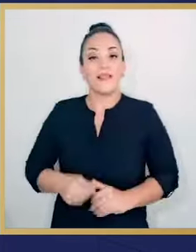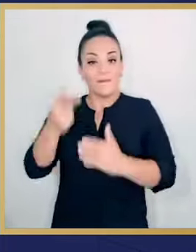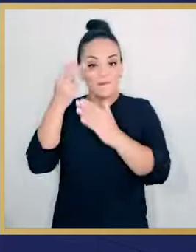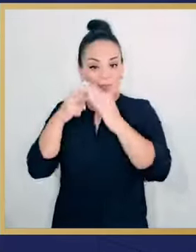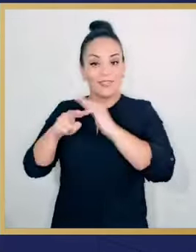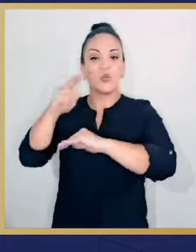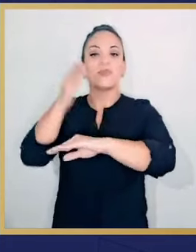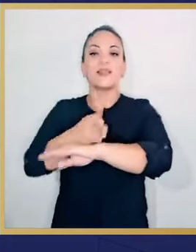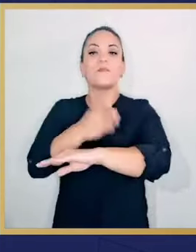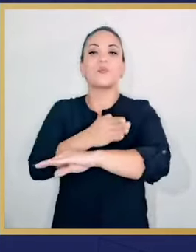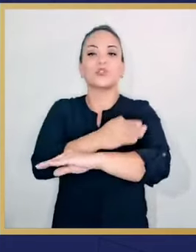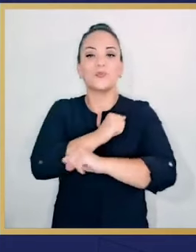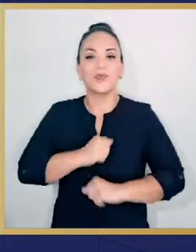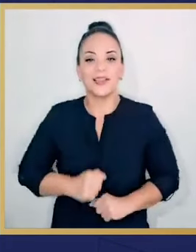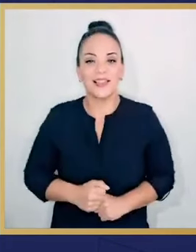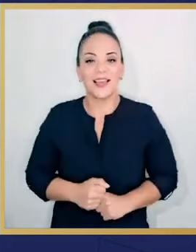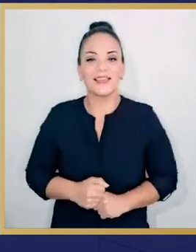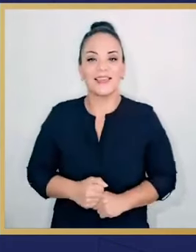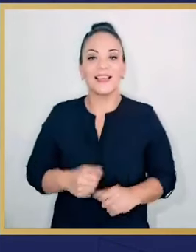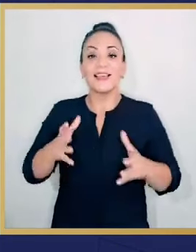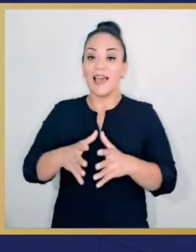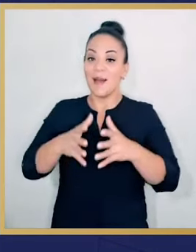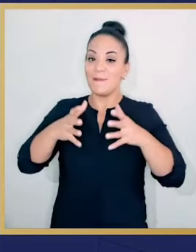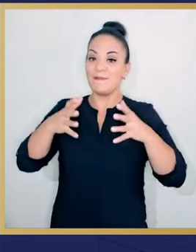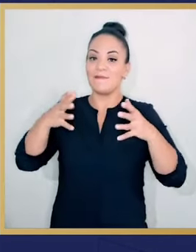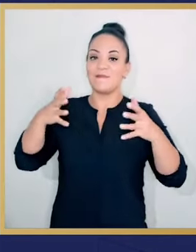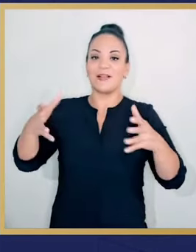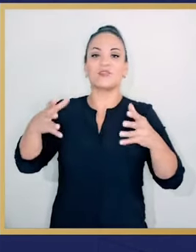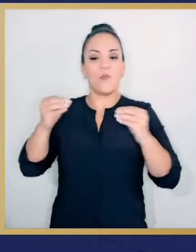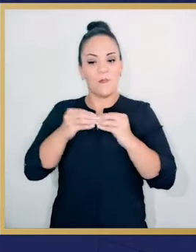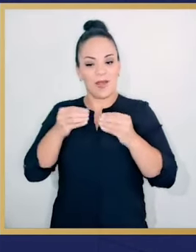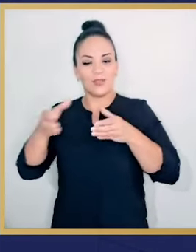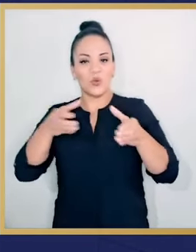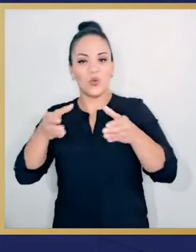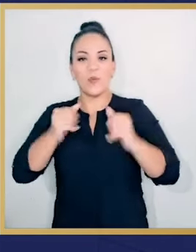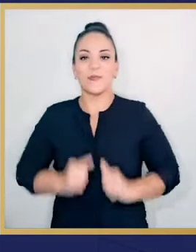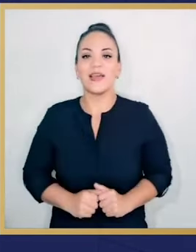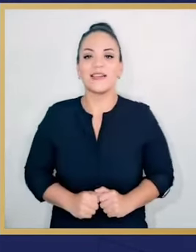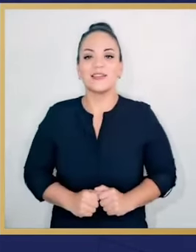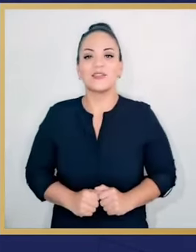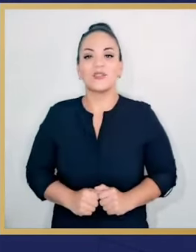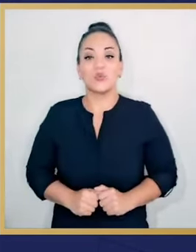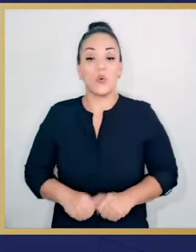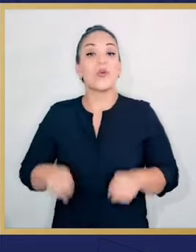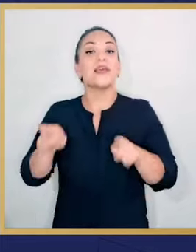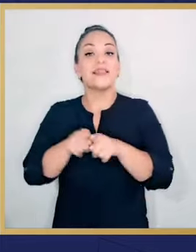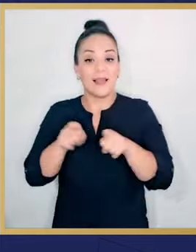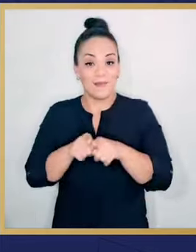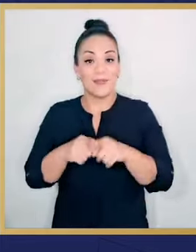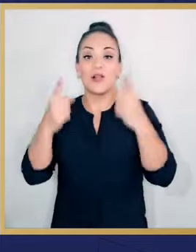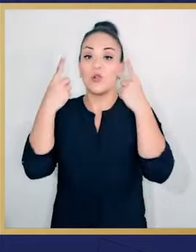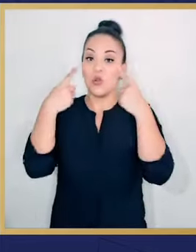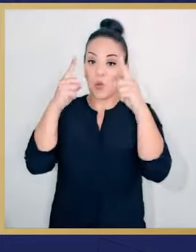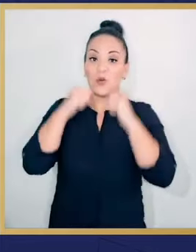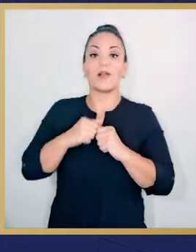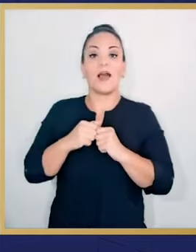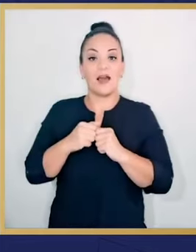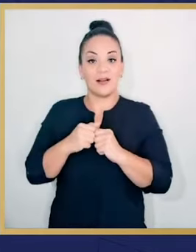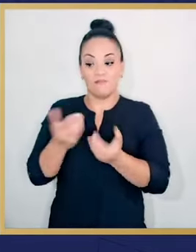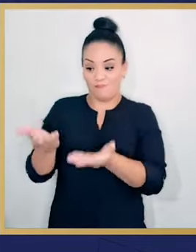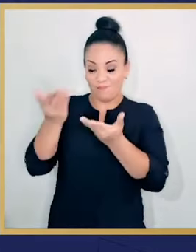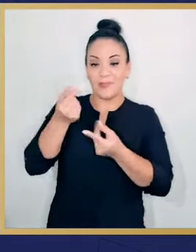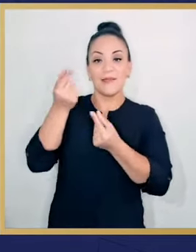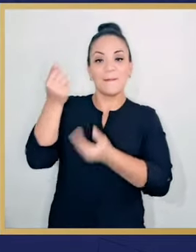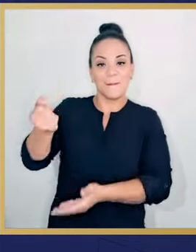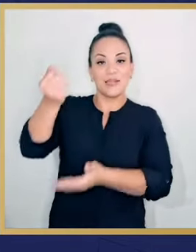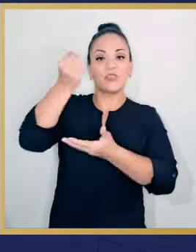Con esa visión de prosperidad y ampliación de nuestras fronteras comerciales y fuentes de